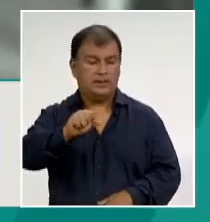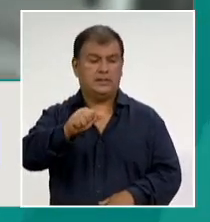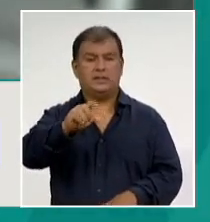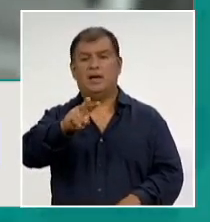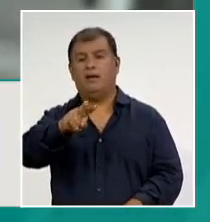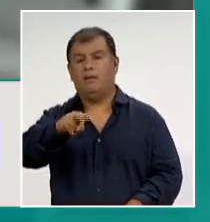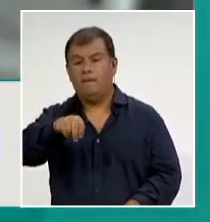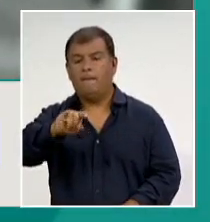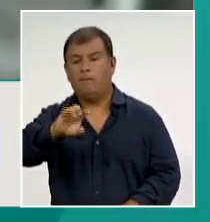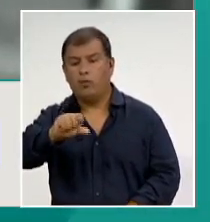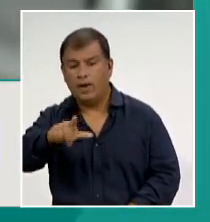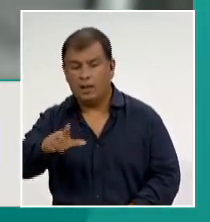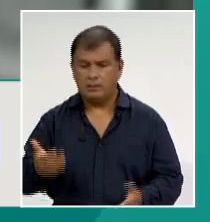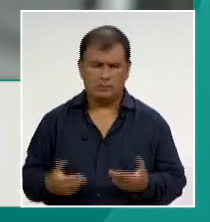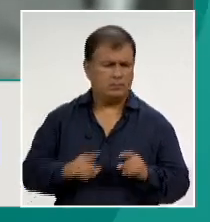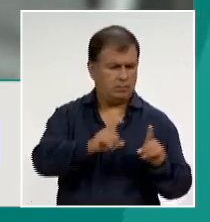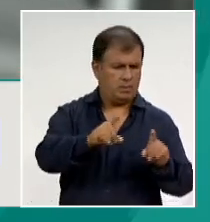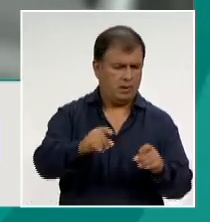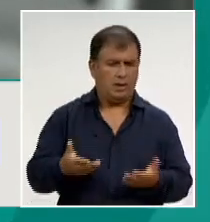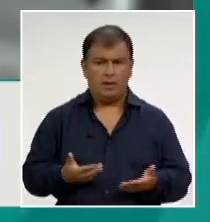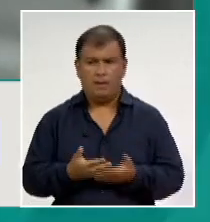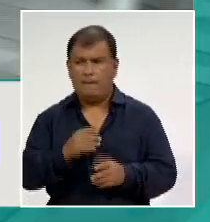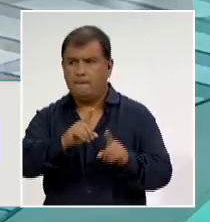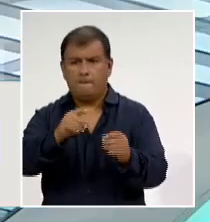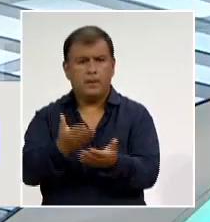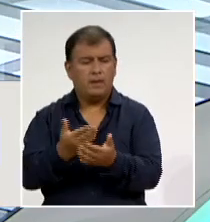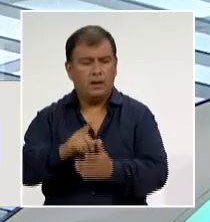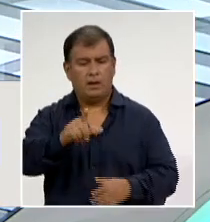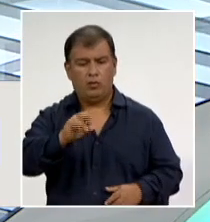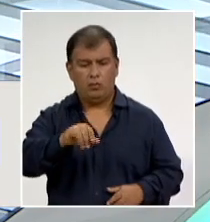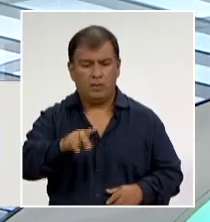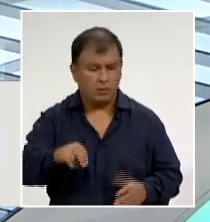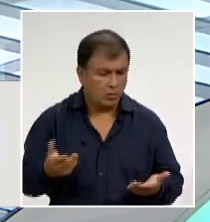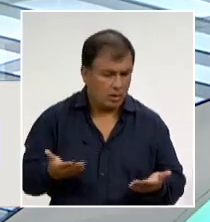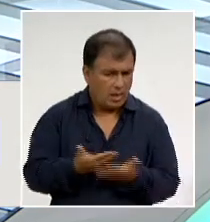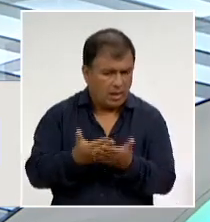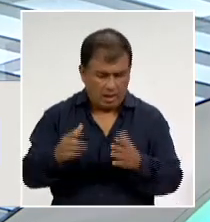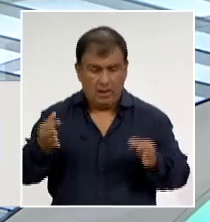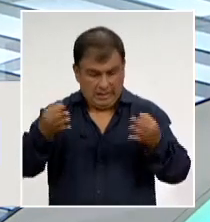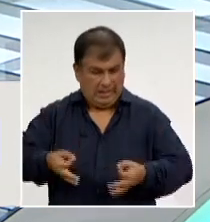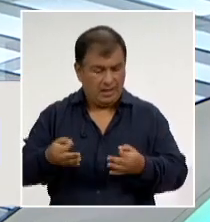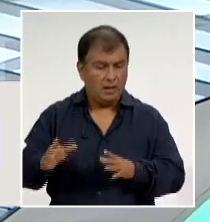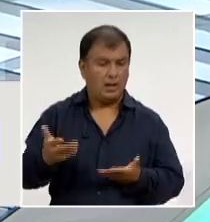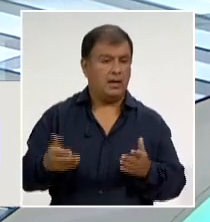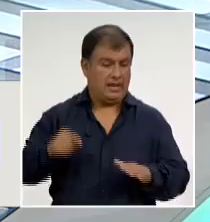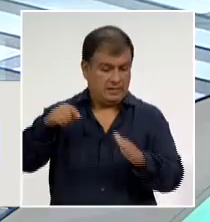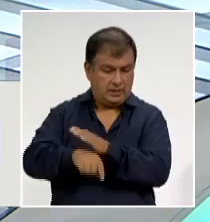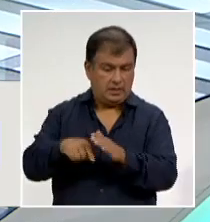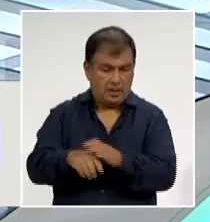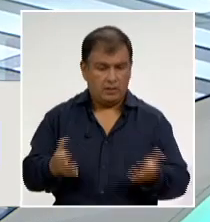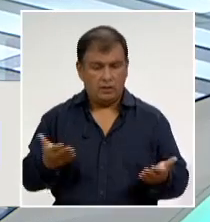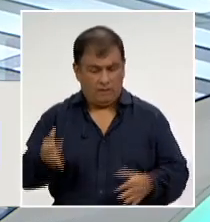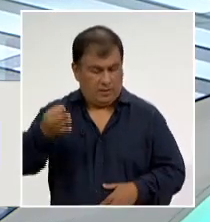Samuel Mifflin. Ricardo, hubo también pruebas de luminol en esa casa. Quisiéramos saber si ya se ha confirmado que el asesinato